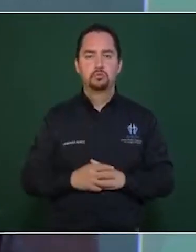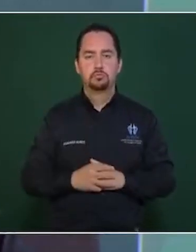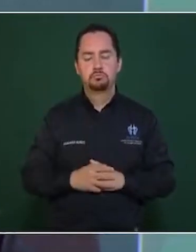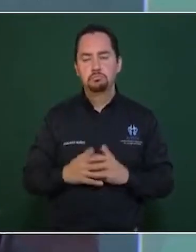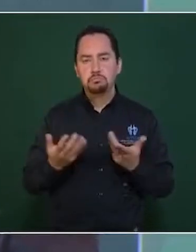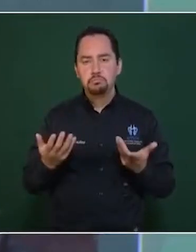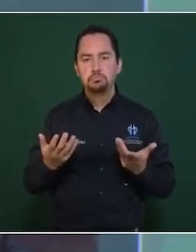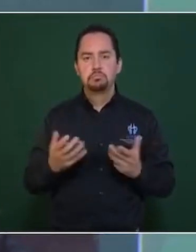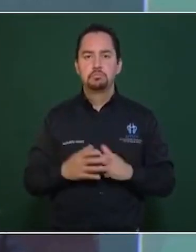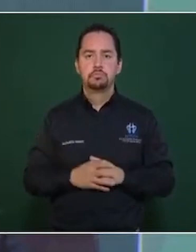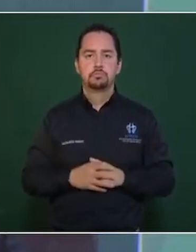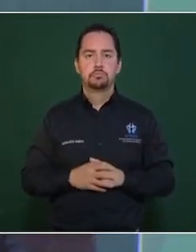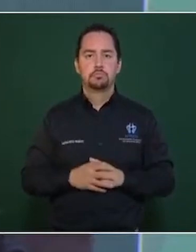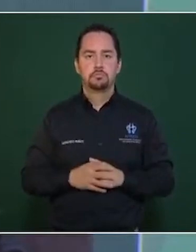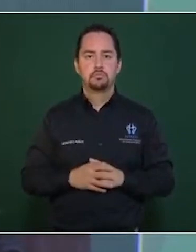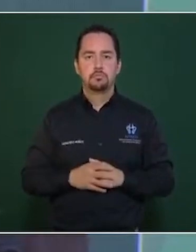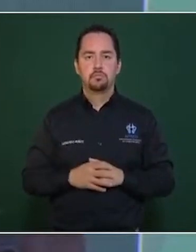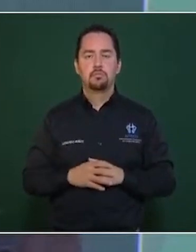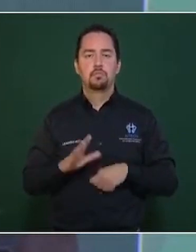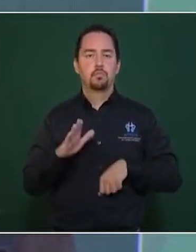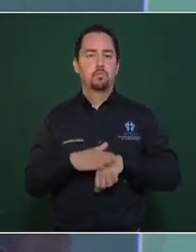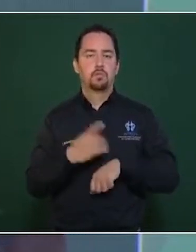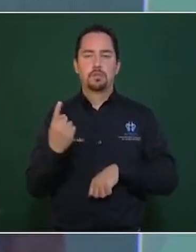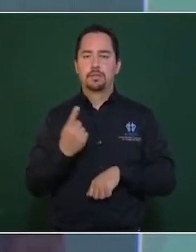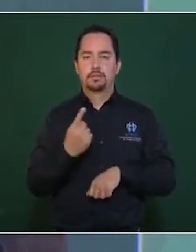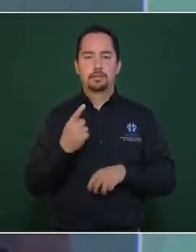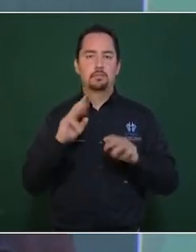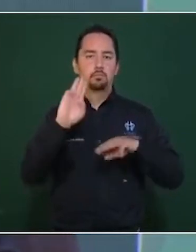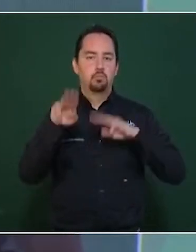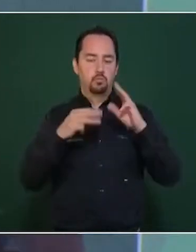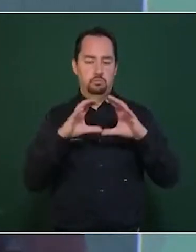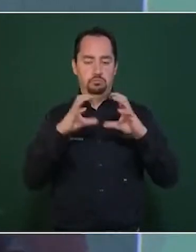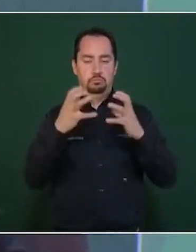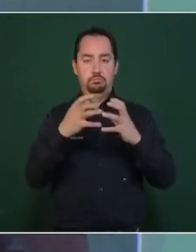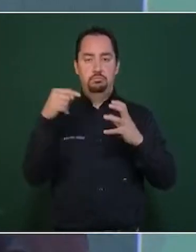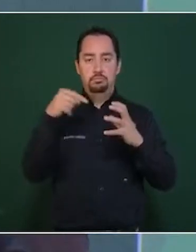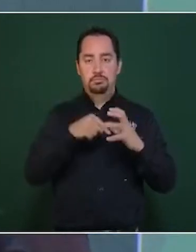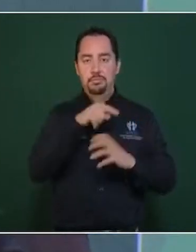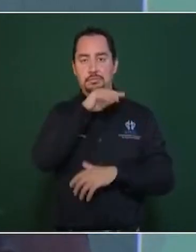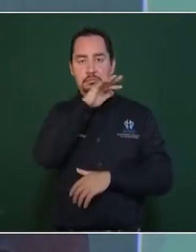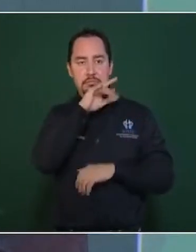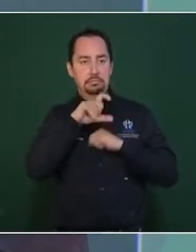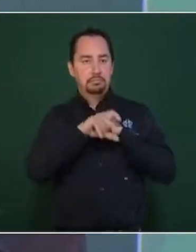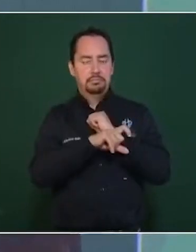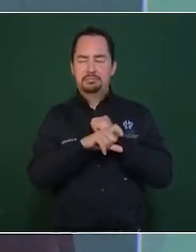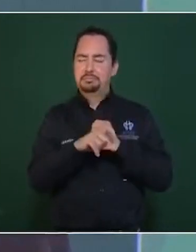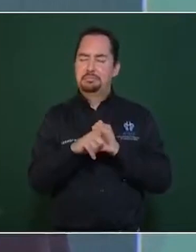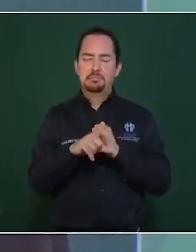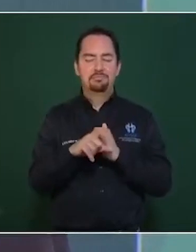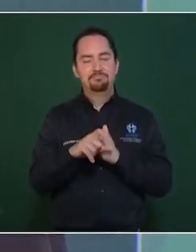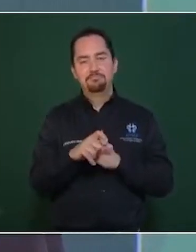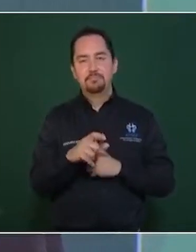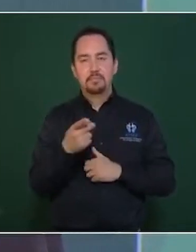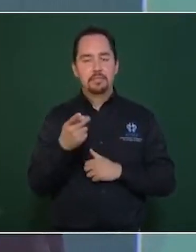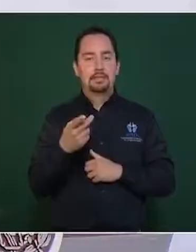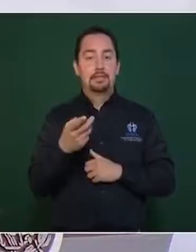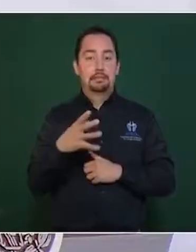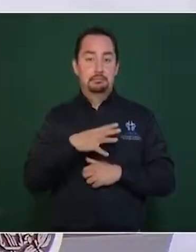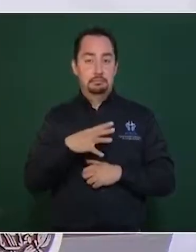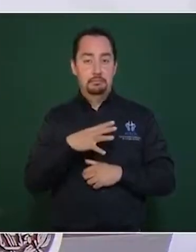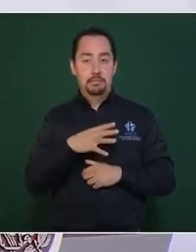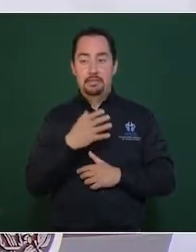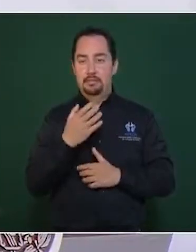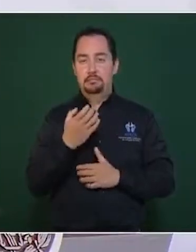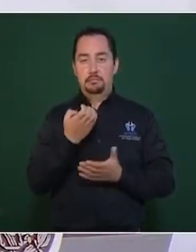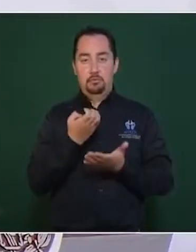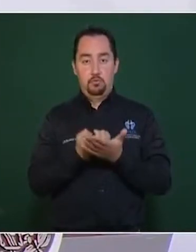Bueno, porque impera la corrupción en el mundo y hay una monstruosa desigualdad